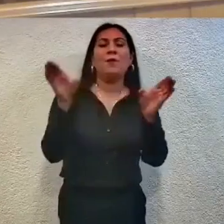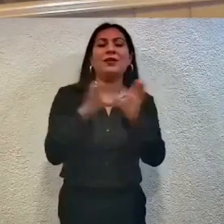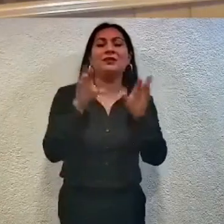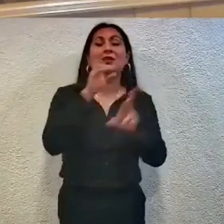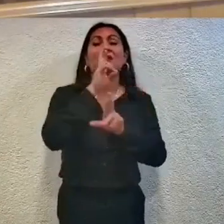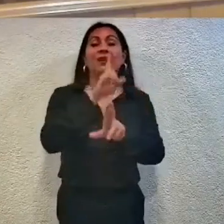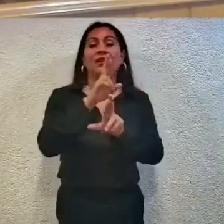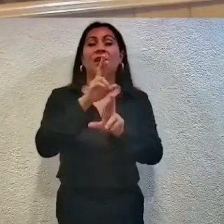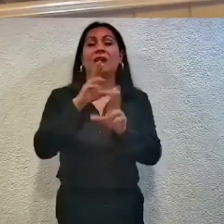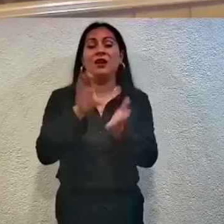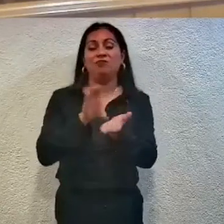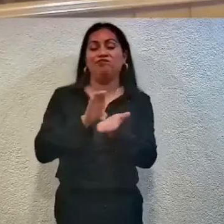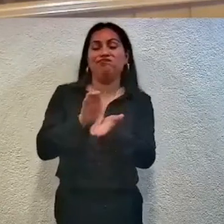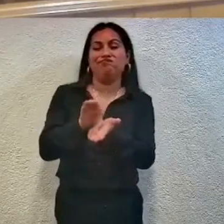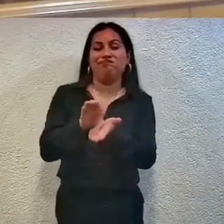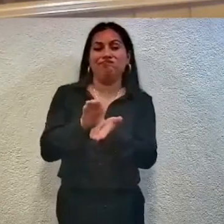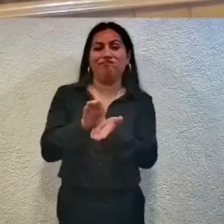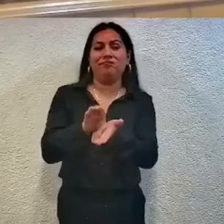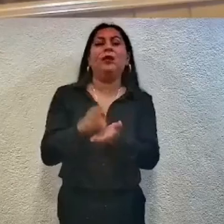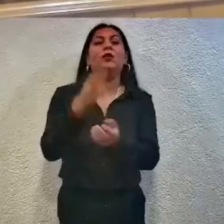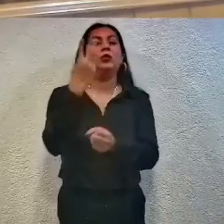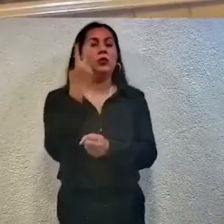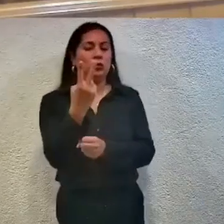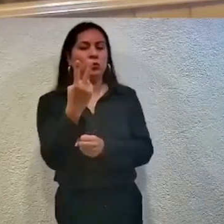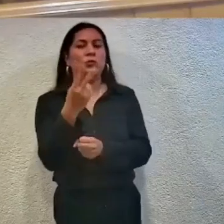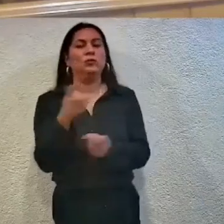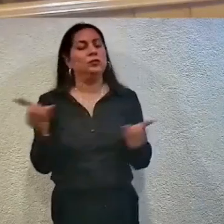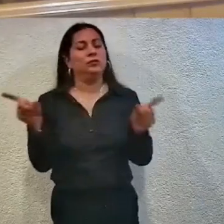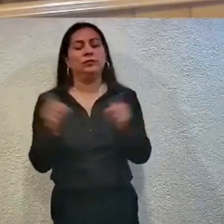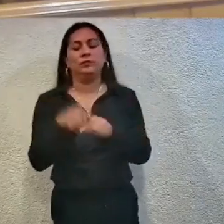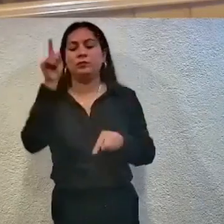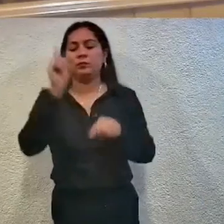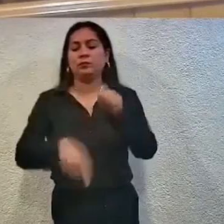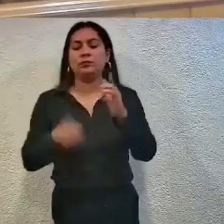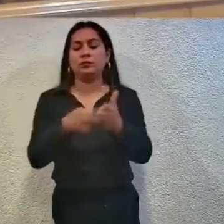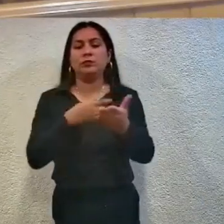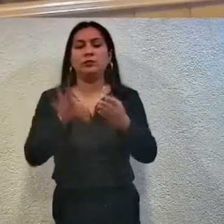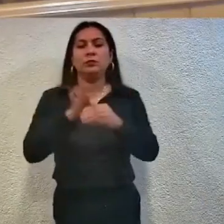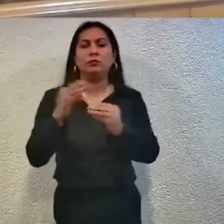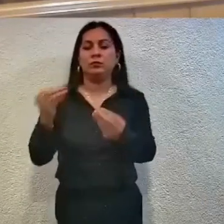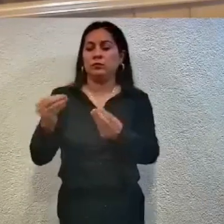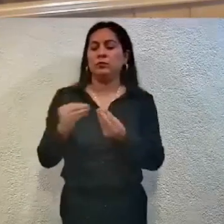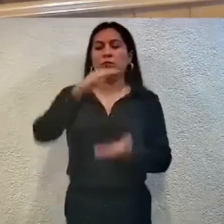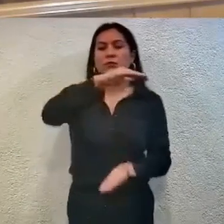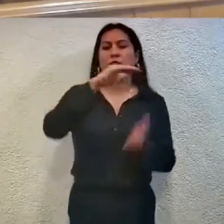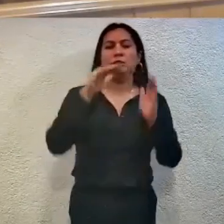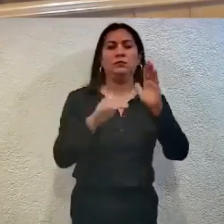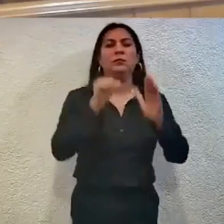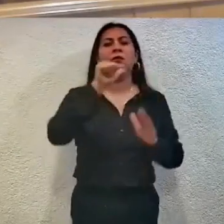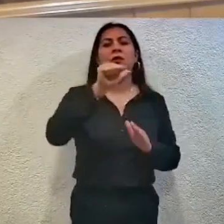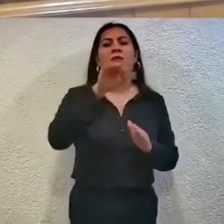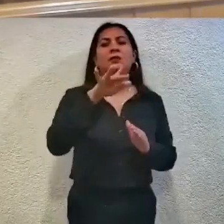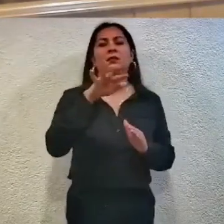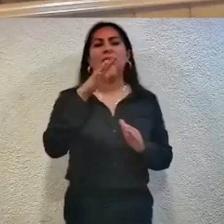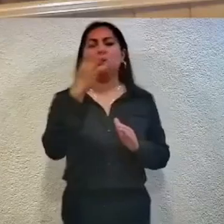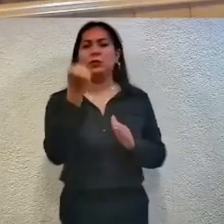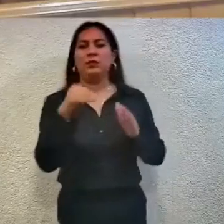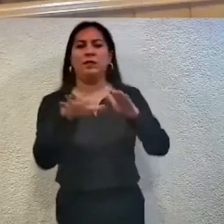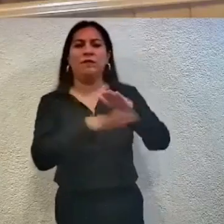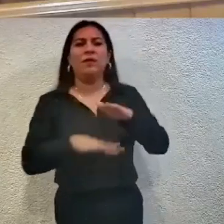resolución al expediente acumulado. Segundo, se declara la nulidad de la votación recibida en las casillas 1659